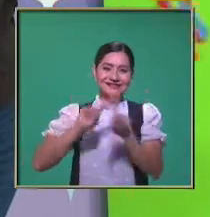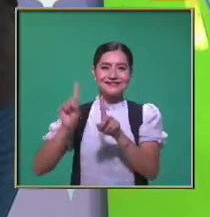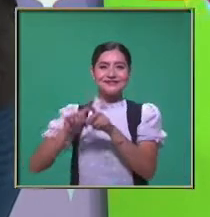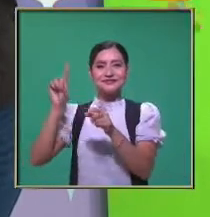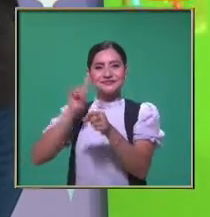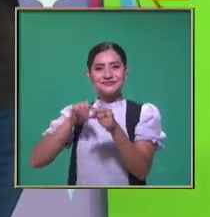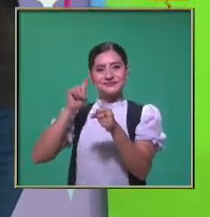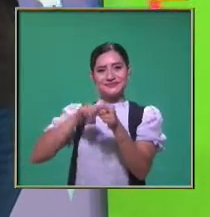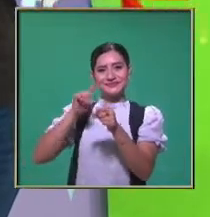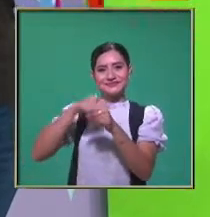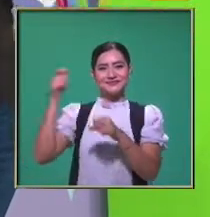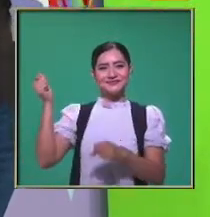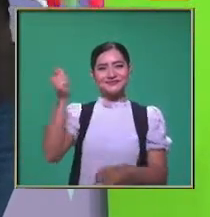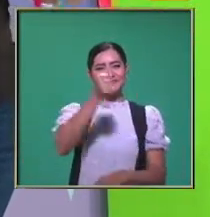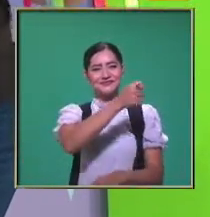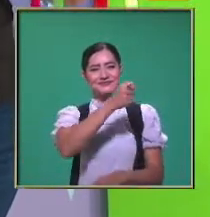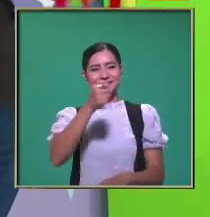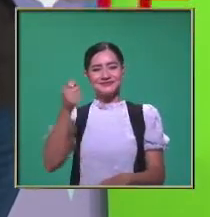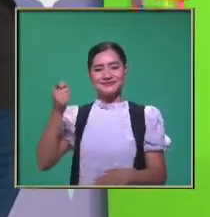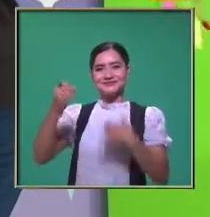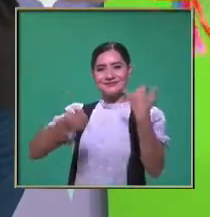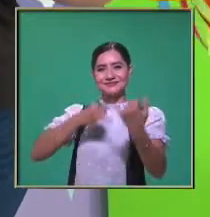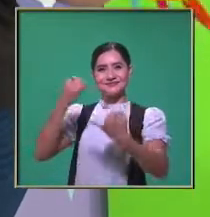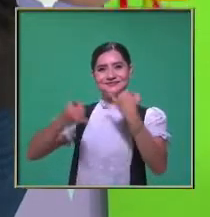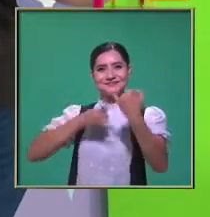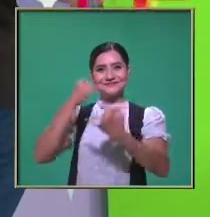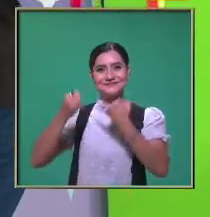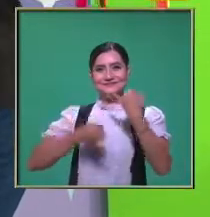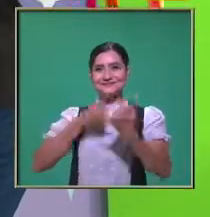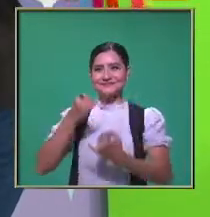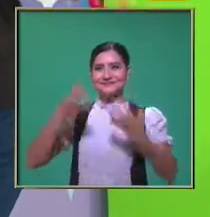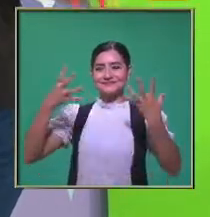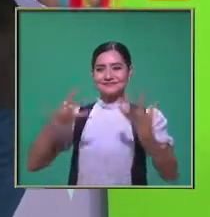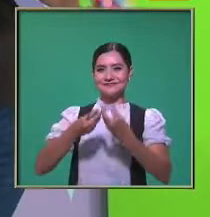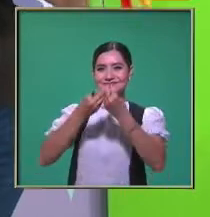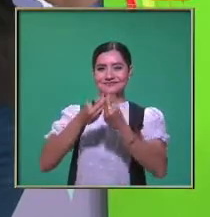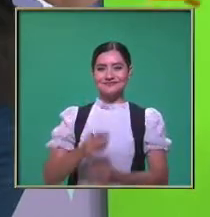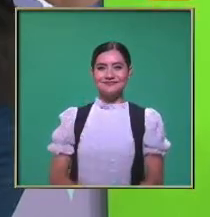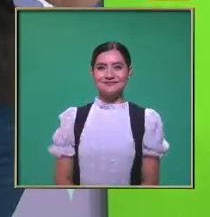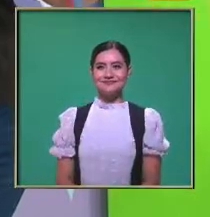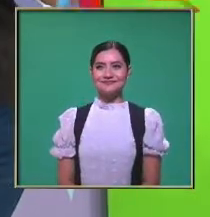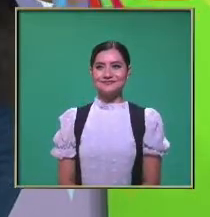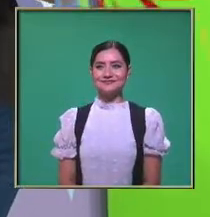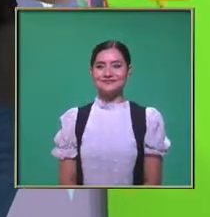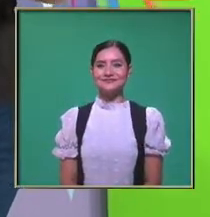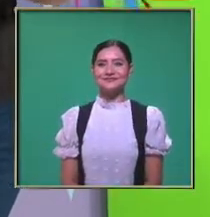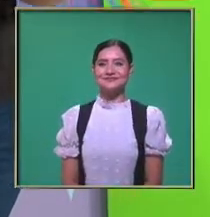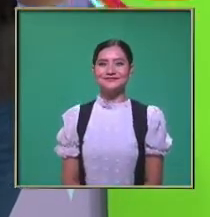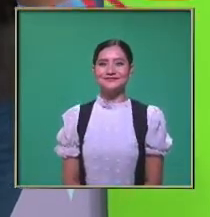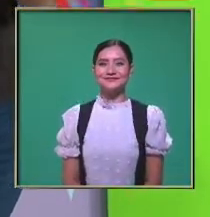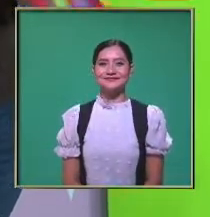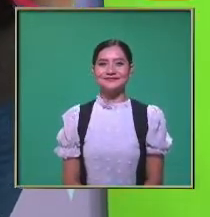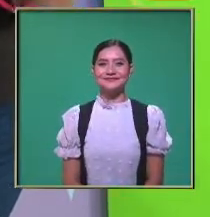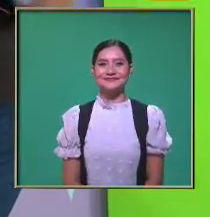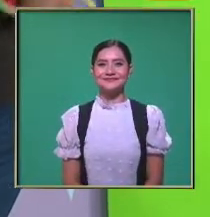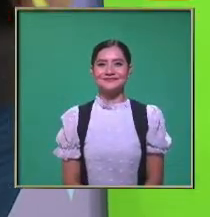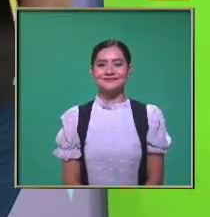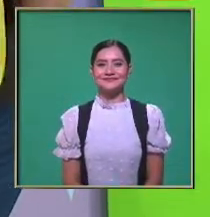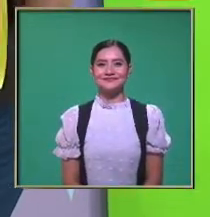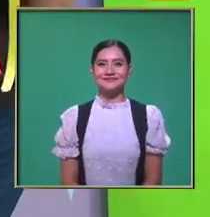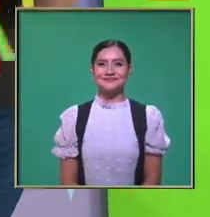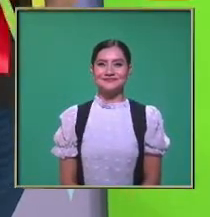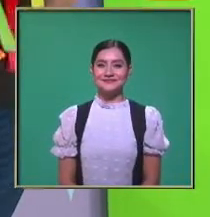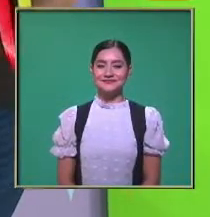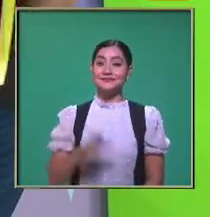o algunos otros elementos para poder jugar también con el viento. Sí, y que los niños observen este fenómeno. Ajá, o ¿sabes qué se me ocurre? Que